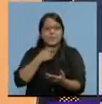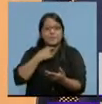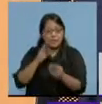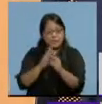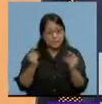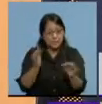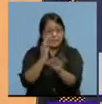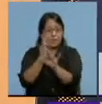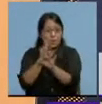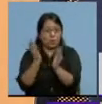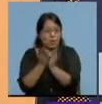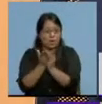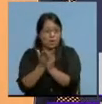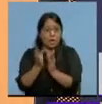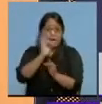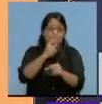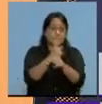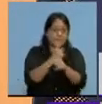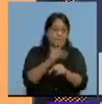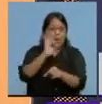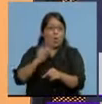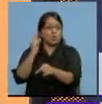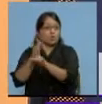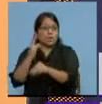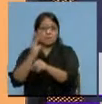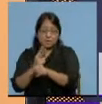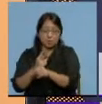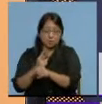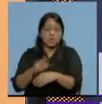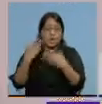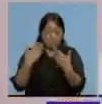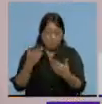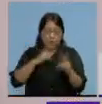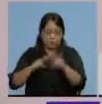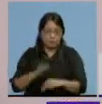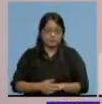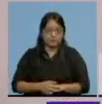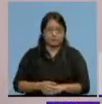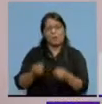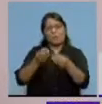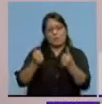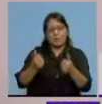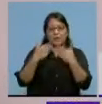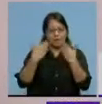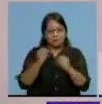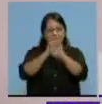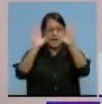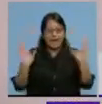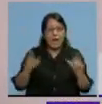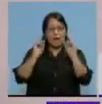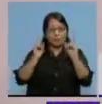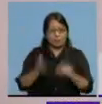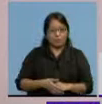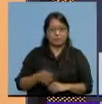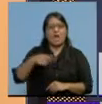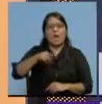terminar sus estudios primarios o secundarios. Bueno, profesor, muy clarito todo. Ojalá que cuando estén en los sitios, ¿dónde les